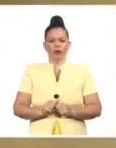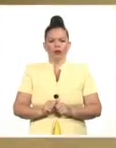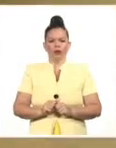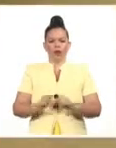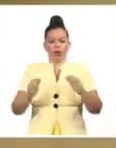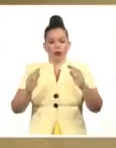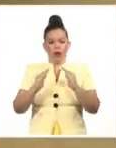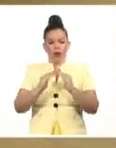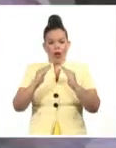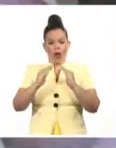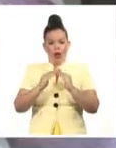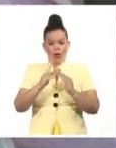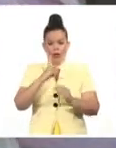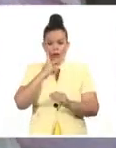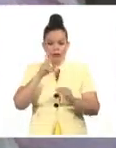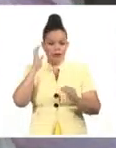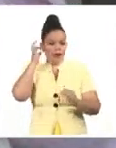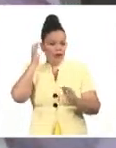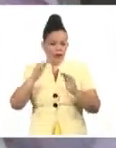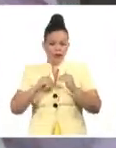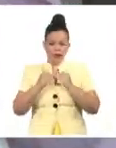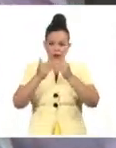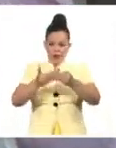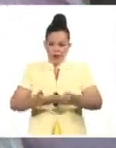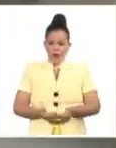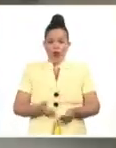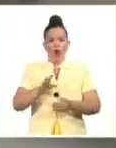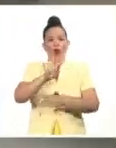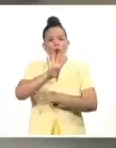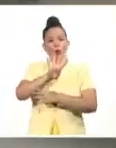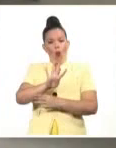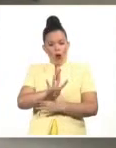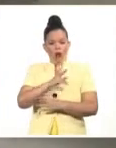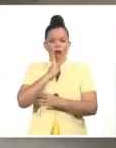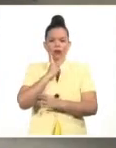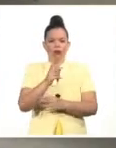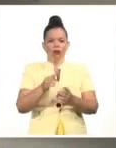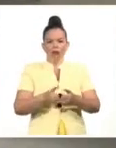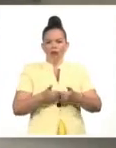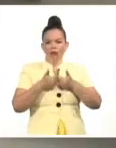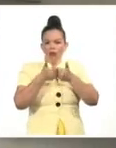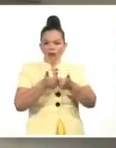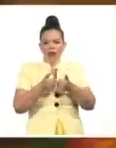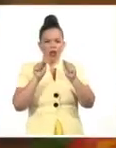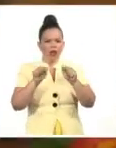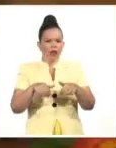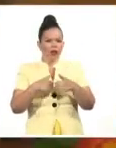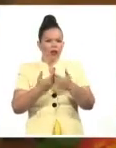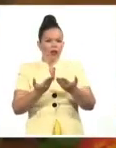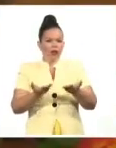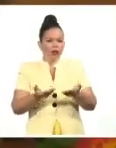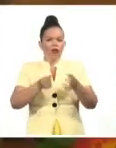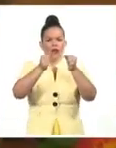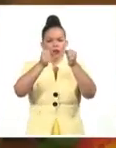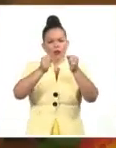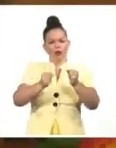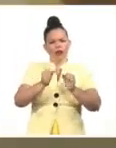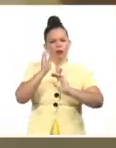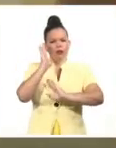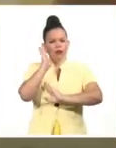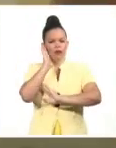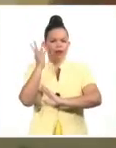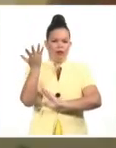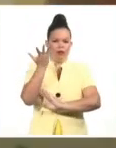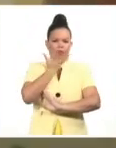4 hogares maternos para garantizar la atención de las gestantes. En estos se realiza el ingreso de las embarazadas de alto